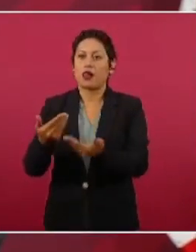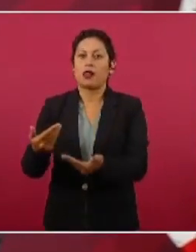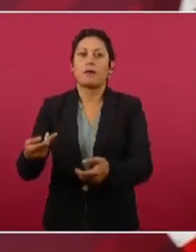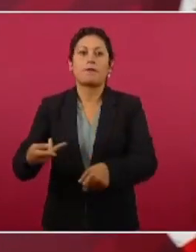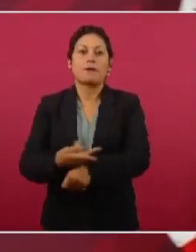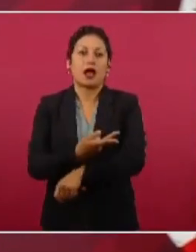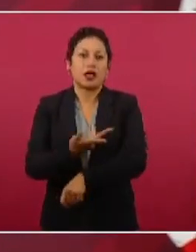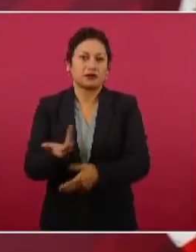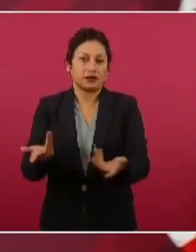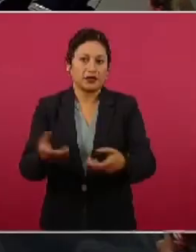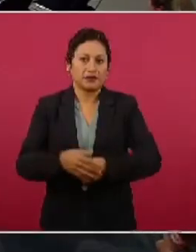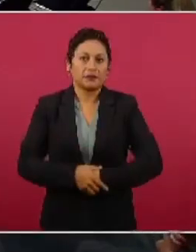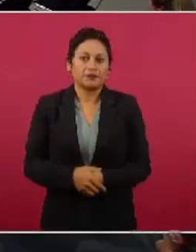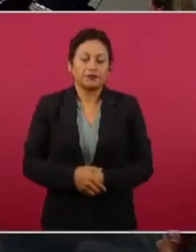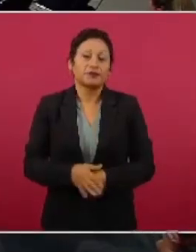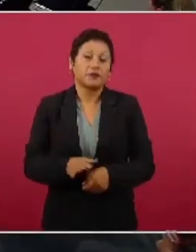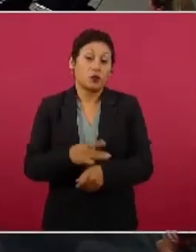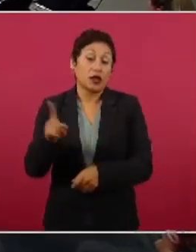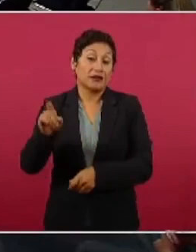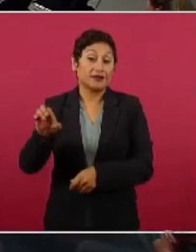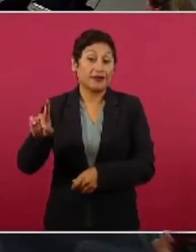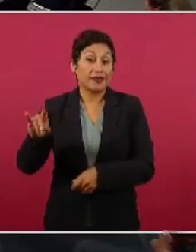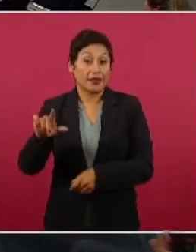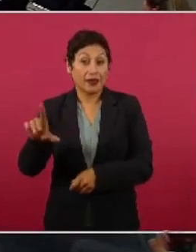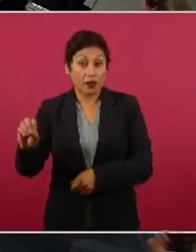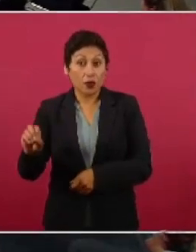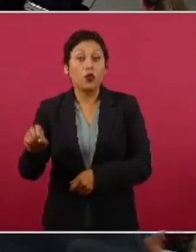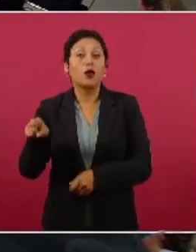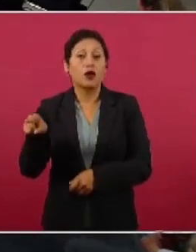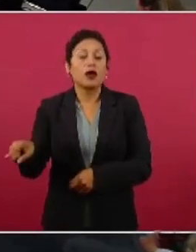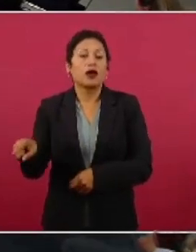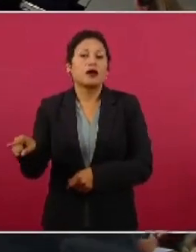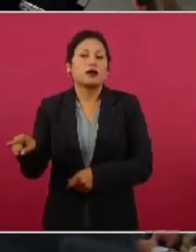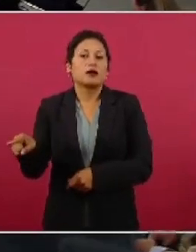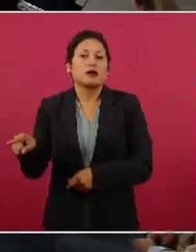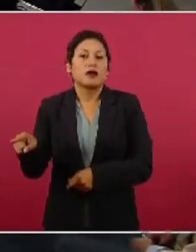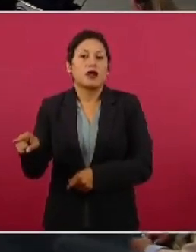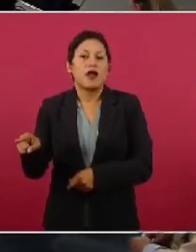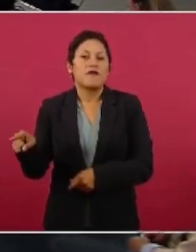de que Zedillo se le iba a voltear